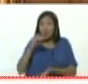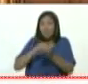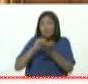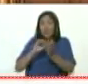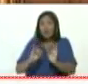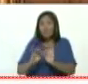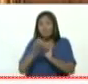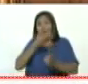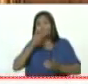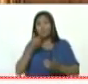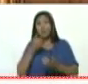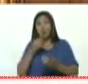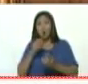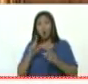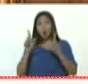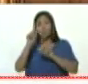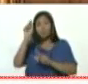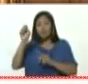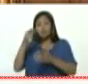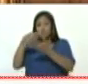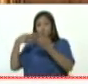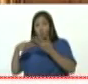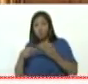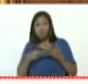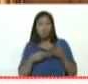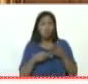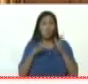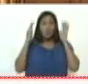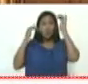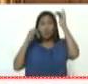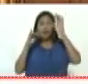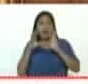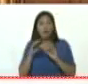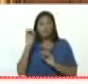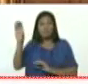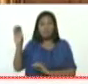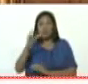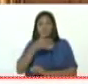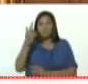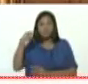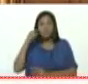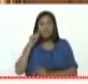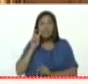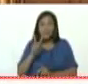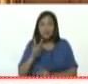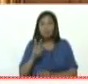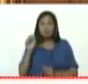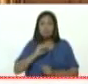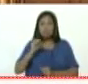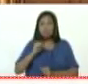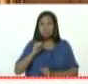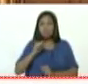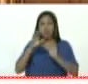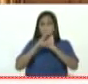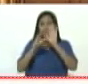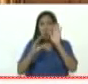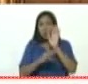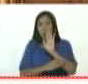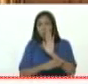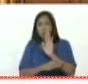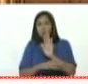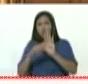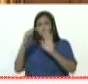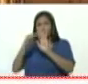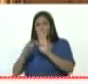Ser el mejor canal de variedades y entretenimiento del país. Tienes que hacerlo, Winston. Con concurso, con